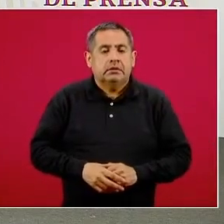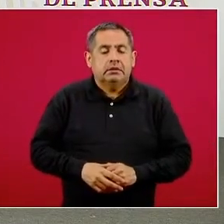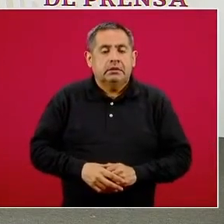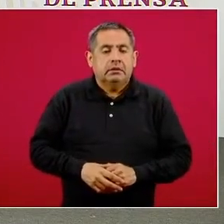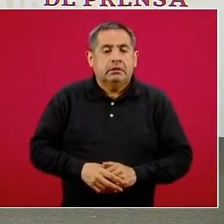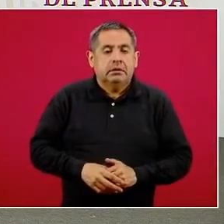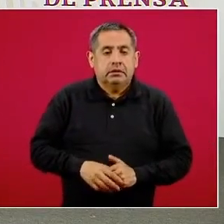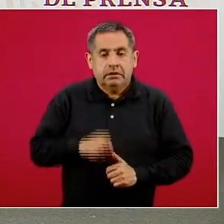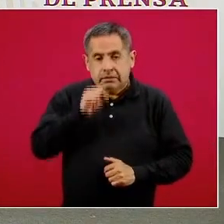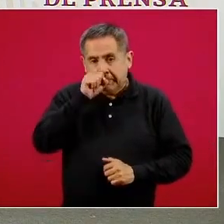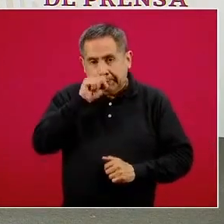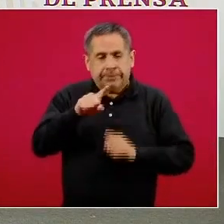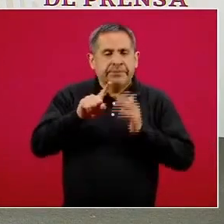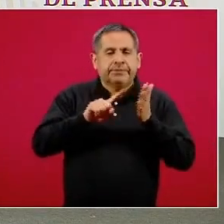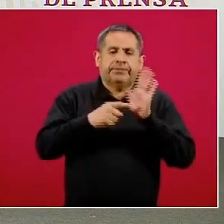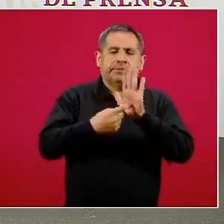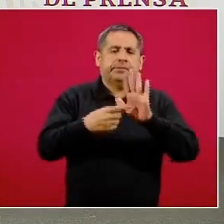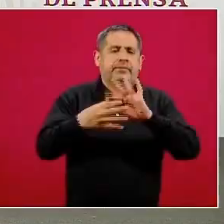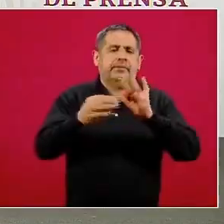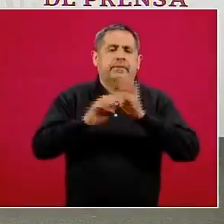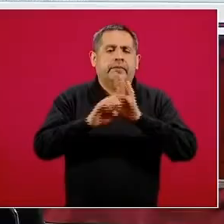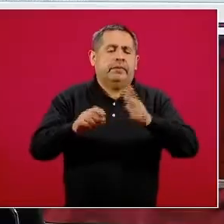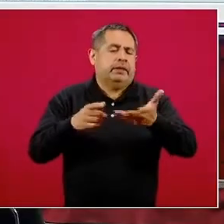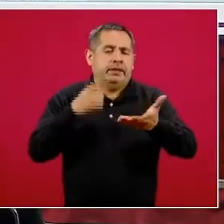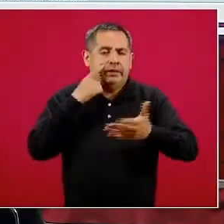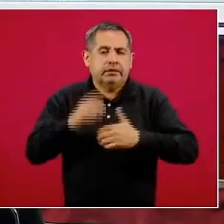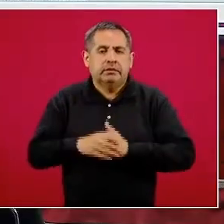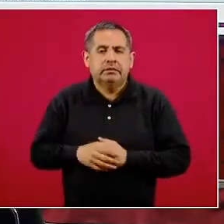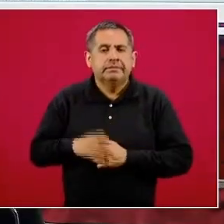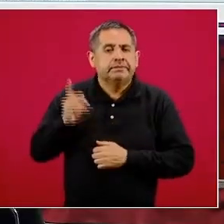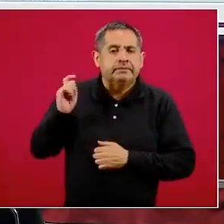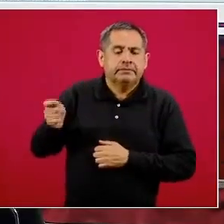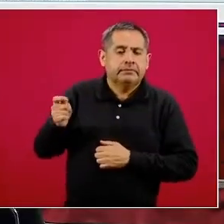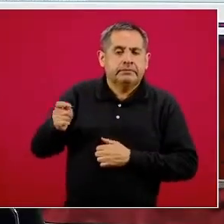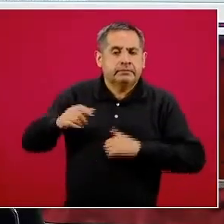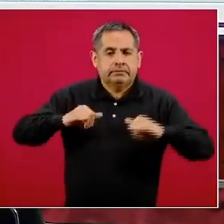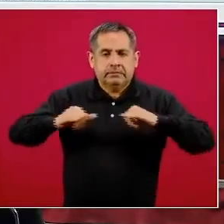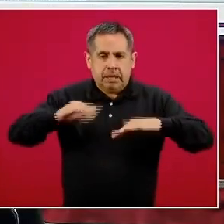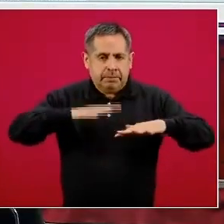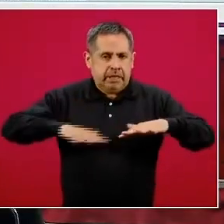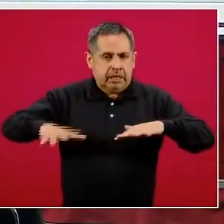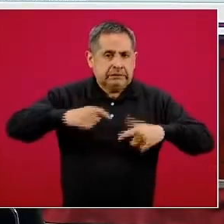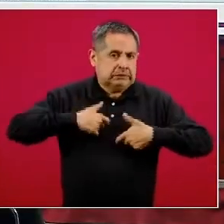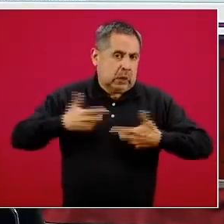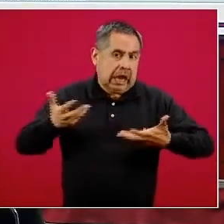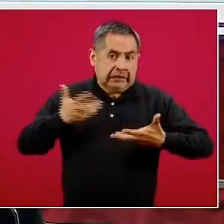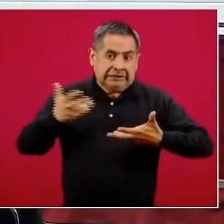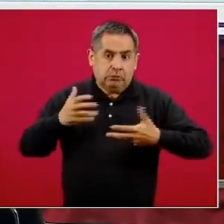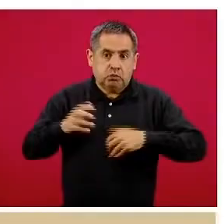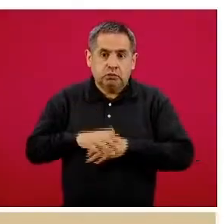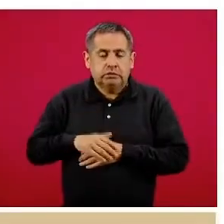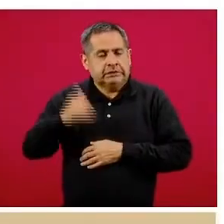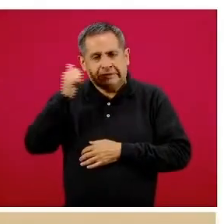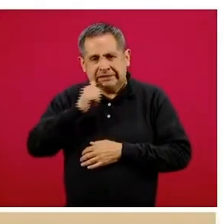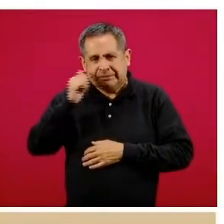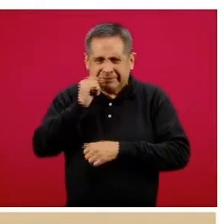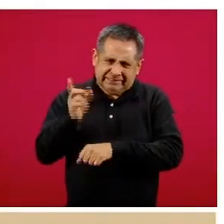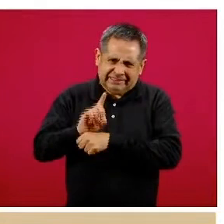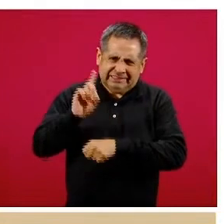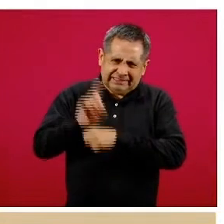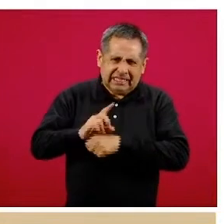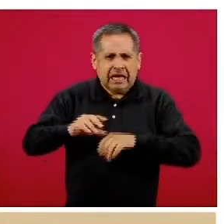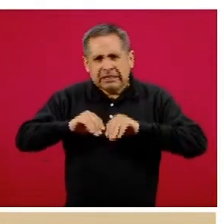Este es simplemente para ejemplificar, corresponde al mapa que generamos, que seguimos generando todos los